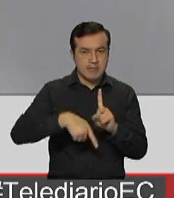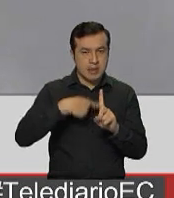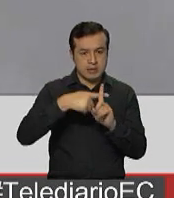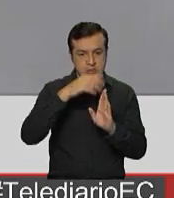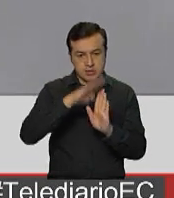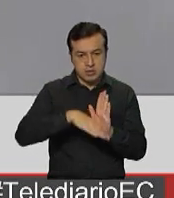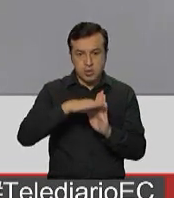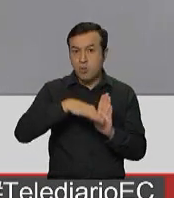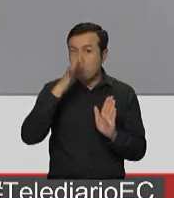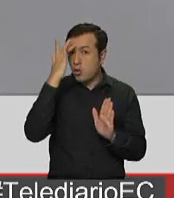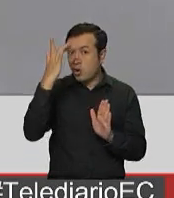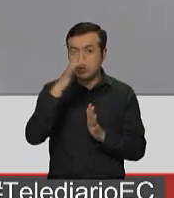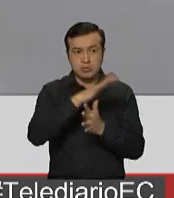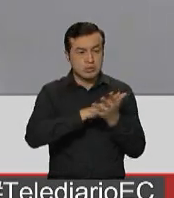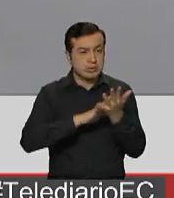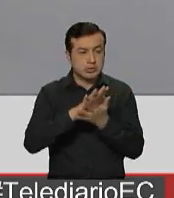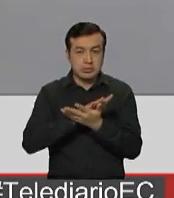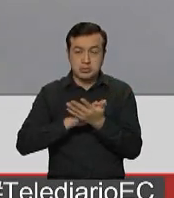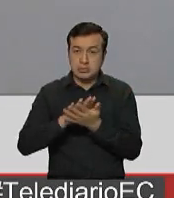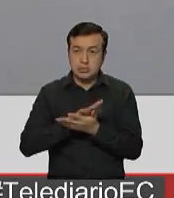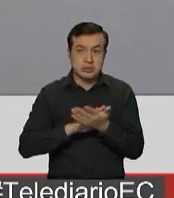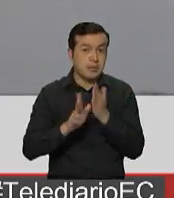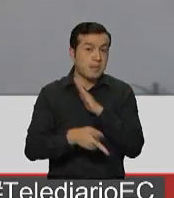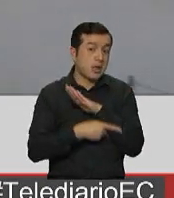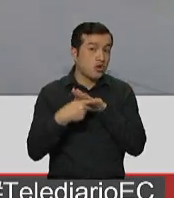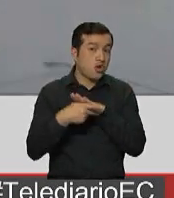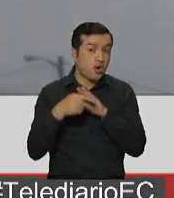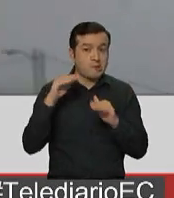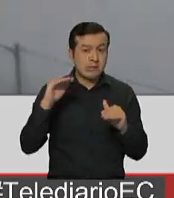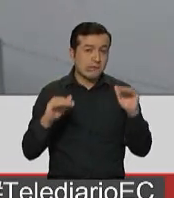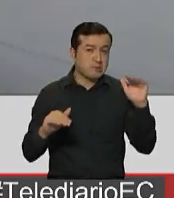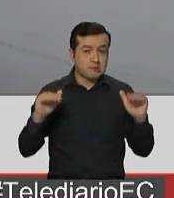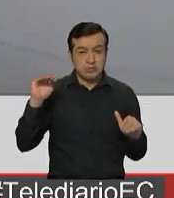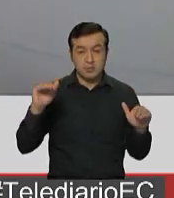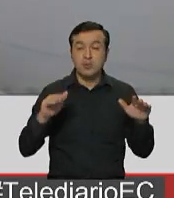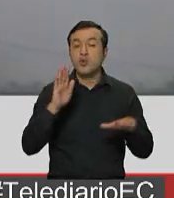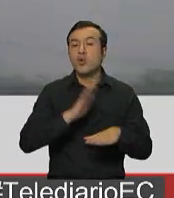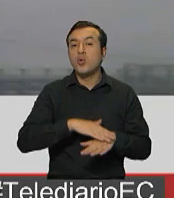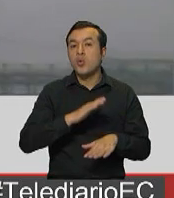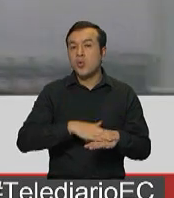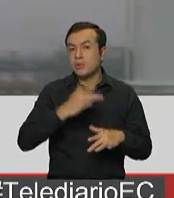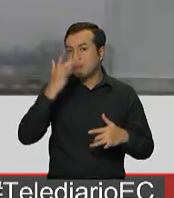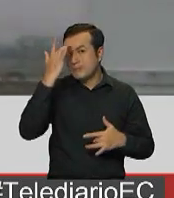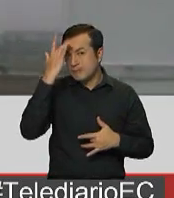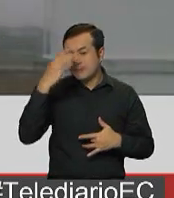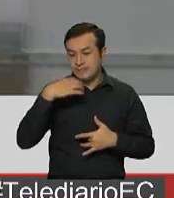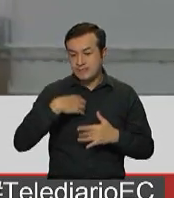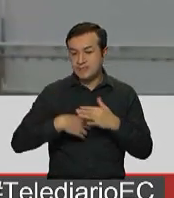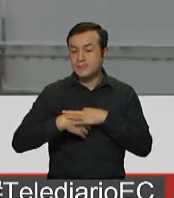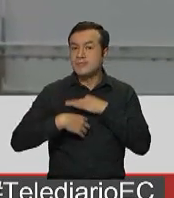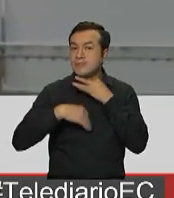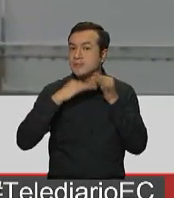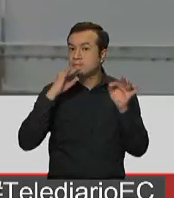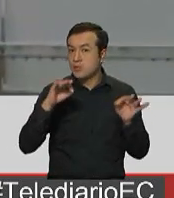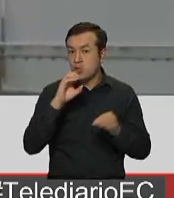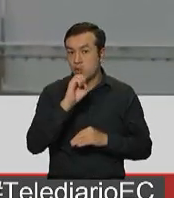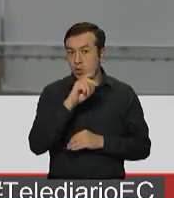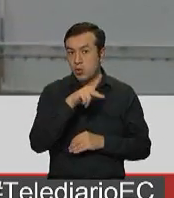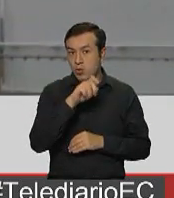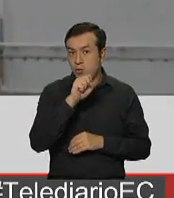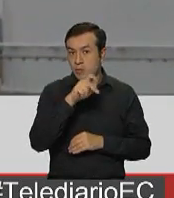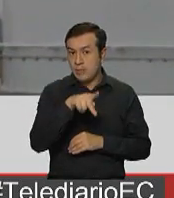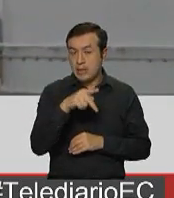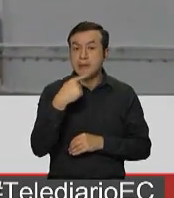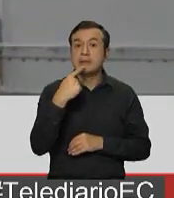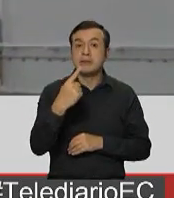debido a la incertidumbre que todavía pesa sobre el mercado del crudo como consecuencia de la pandemia. En un comunicado, la OPEP detalló que